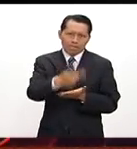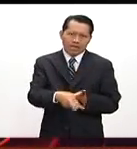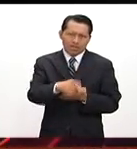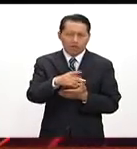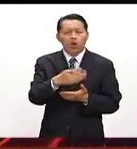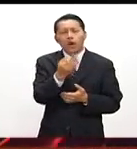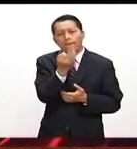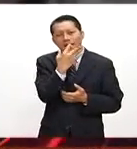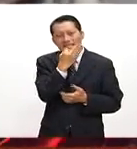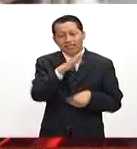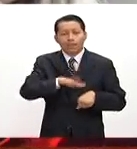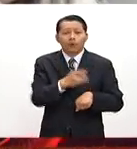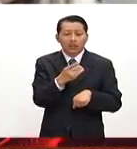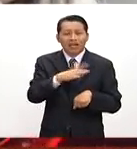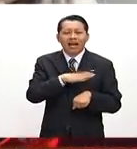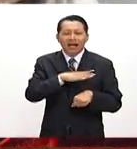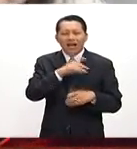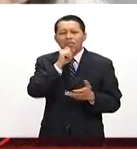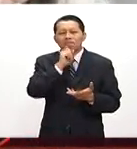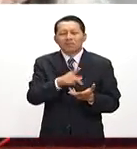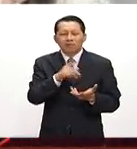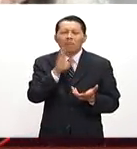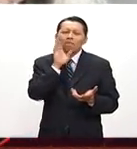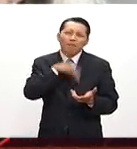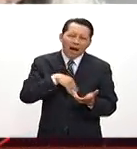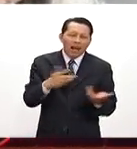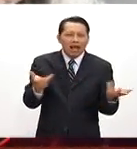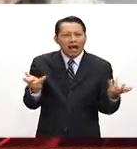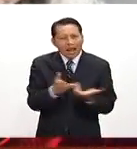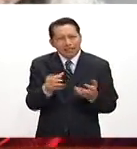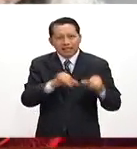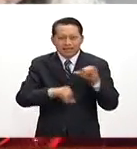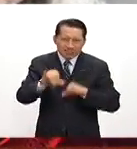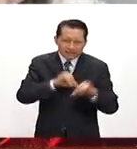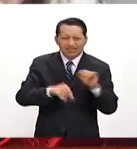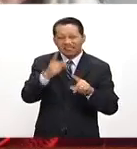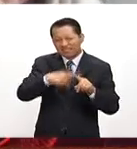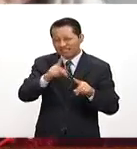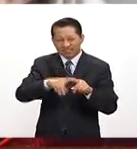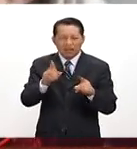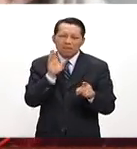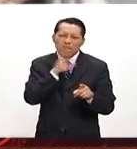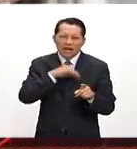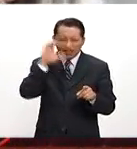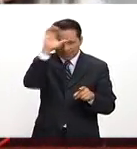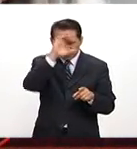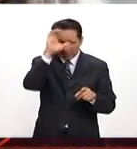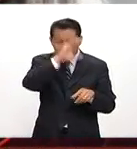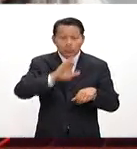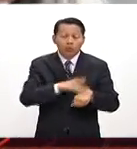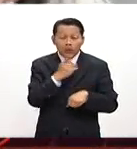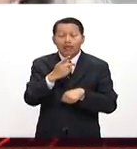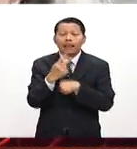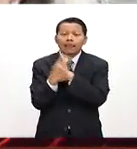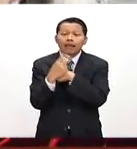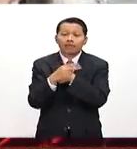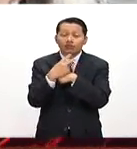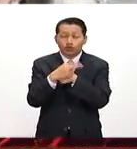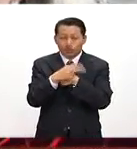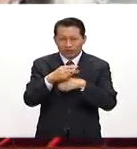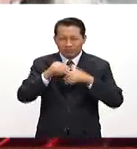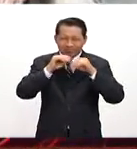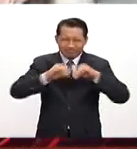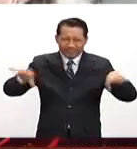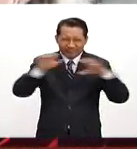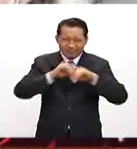un caso de negligencia médica y mala práctica científica. Esto después de que la televisión pública denunciara la